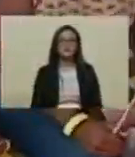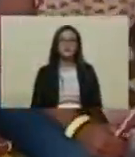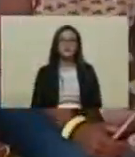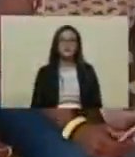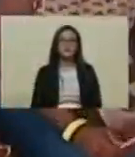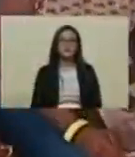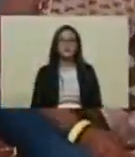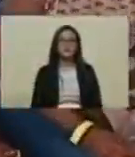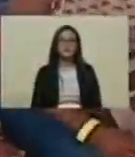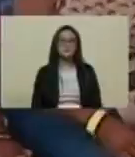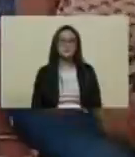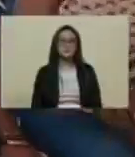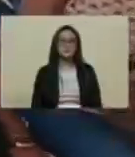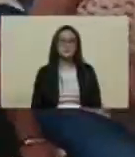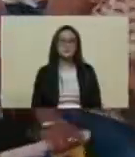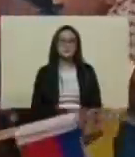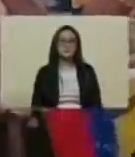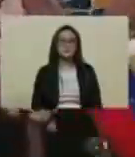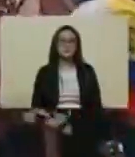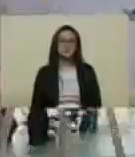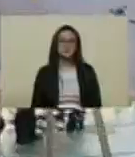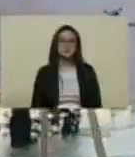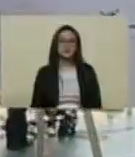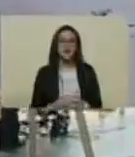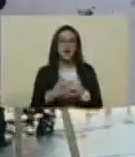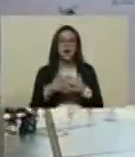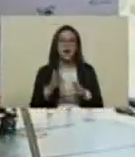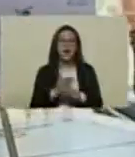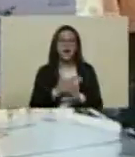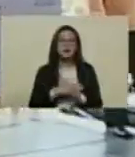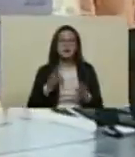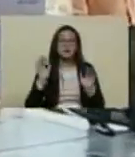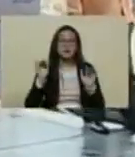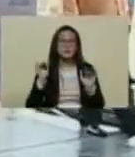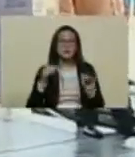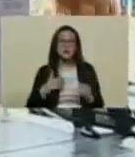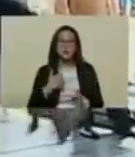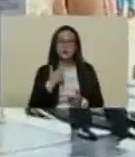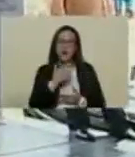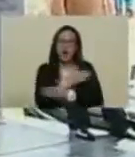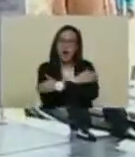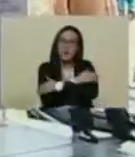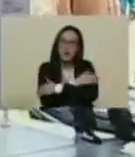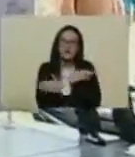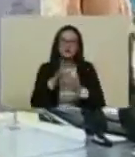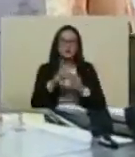queridos compatriotas, antes de despedirme, ya voy para allá a darles un abrazo.